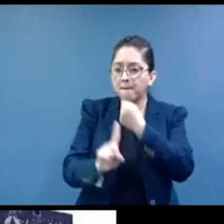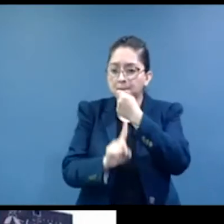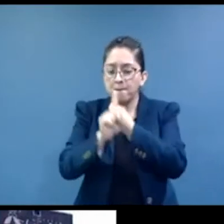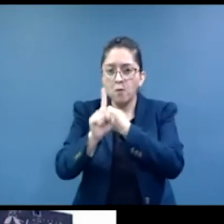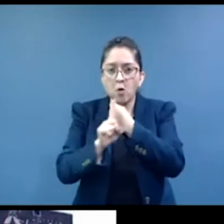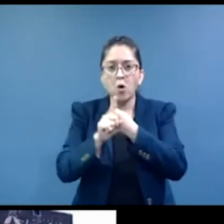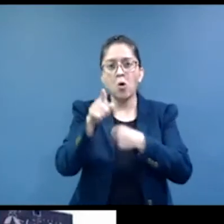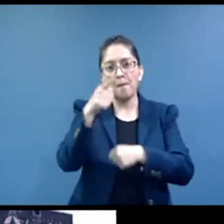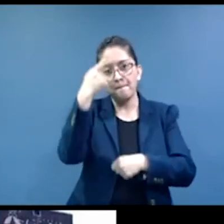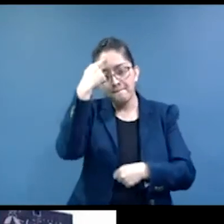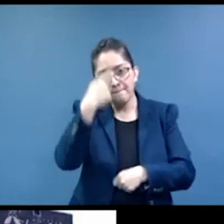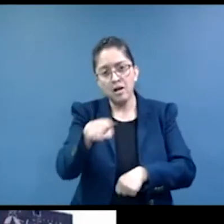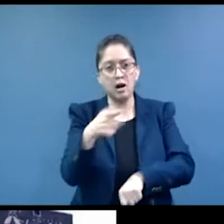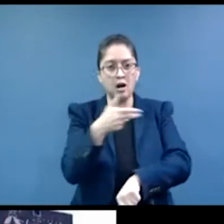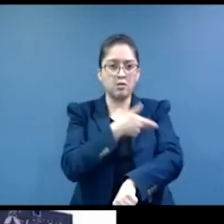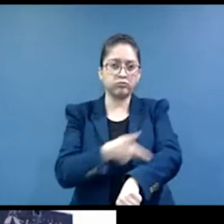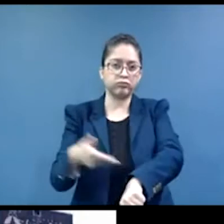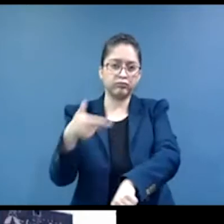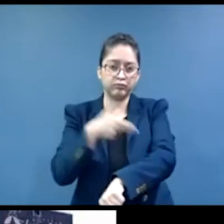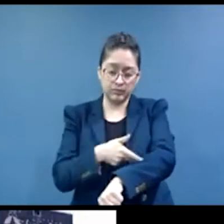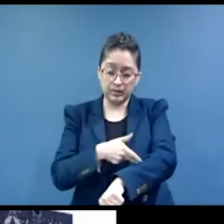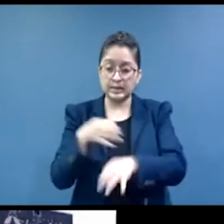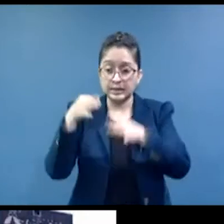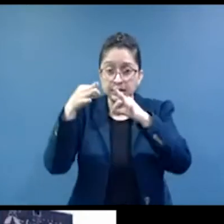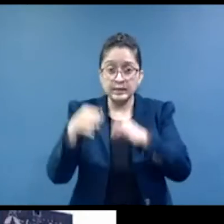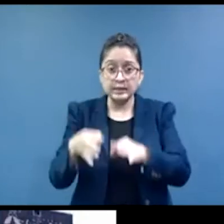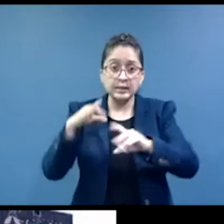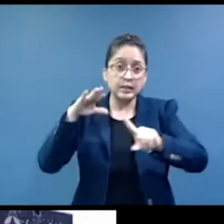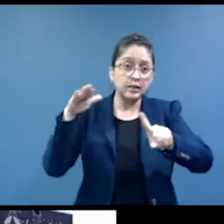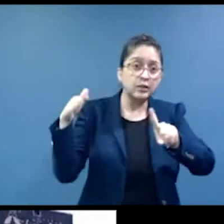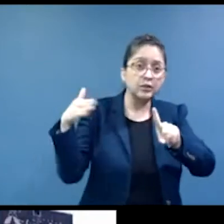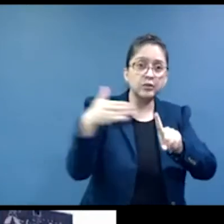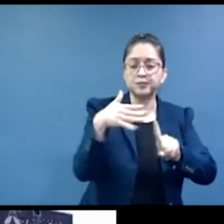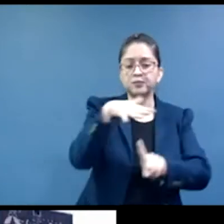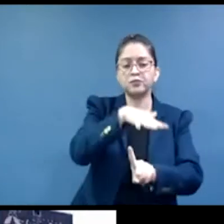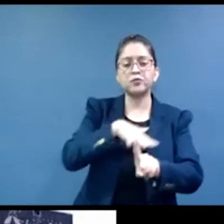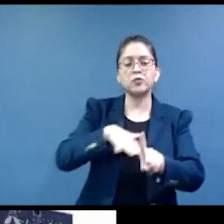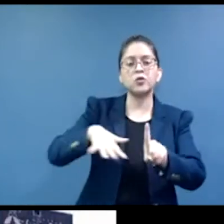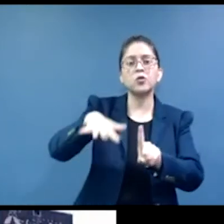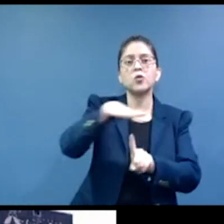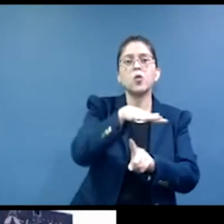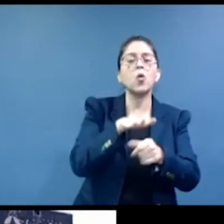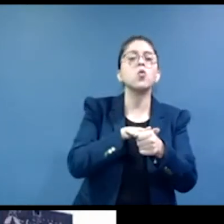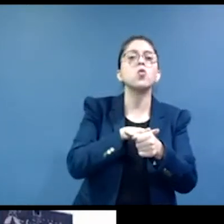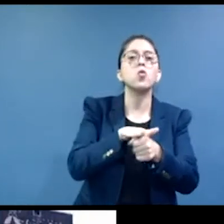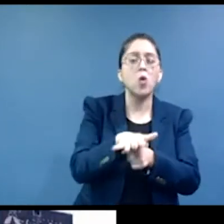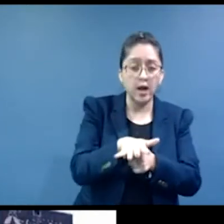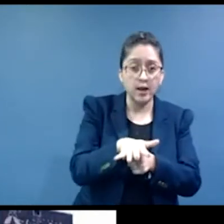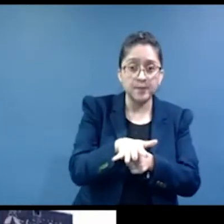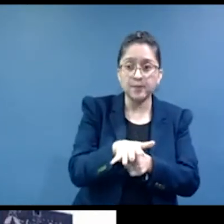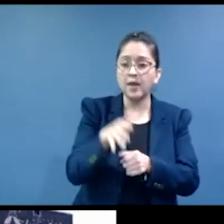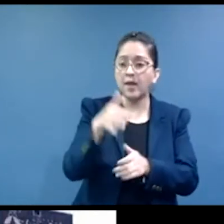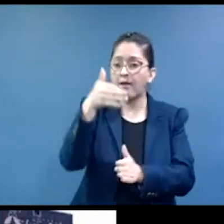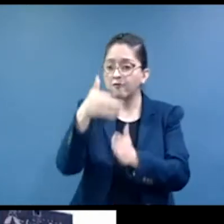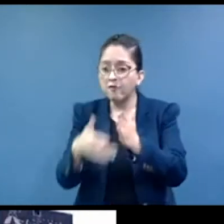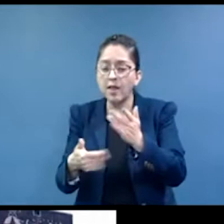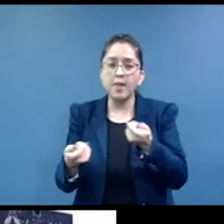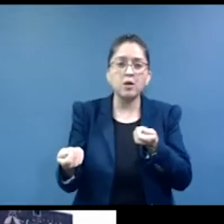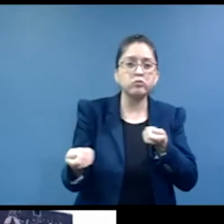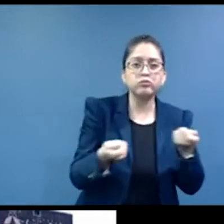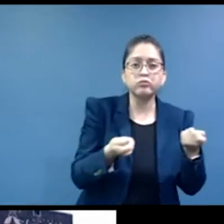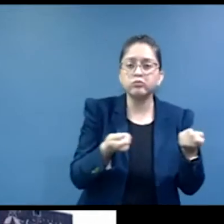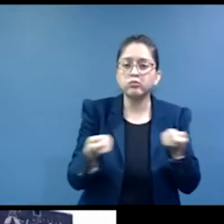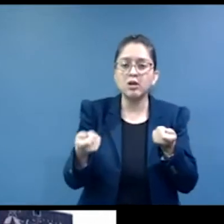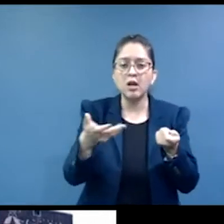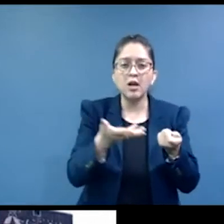regulación? Y de manera más específica, ¿cuál es el contexto actual de esta regulación? ¿No? Que, bueno, más bien de esta falta de regulación, ¿qué nos encontramos?